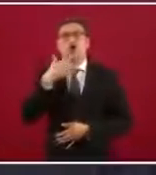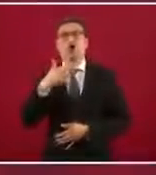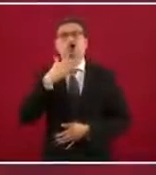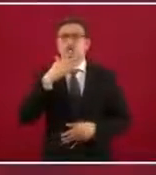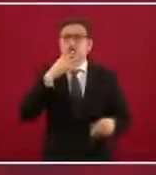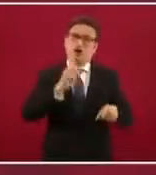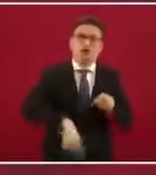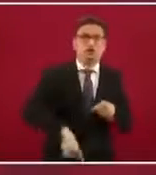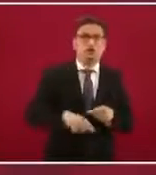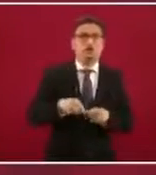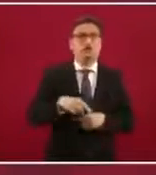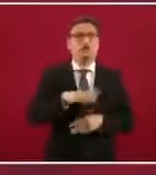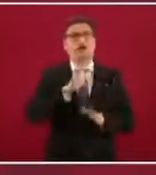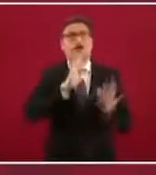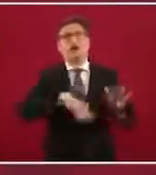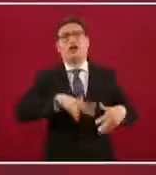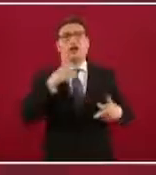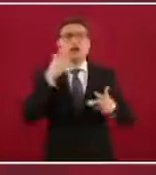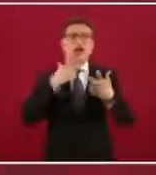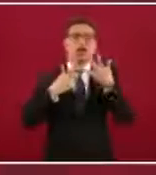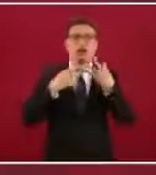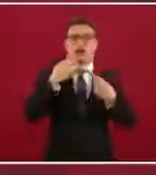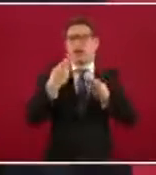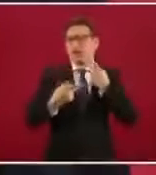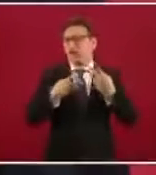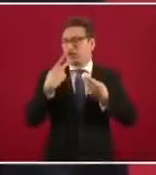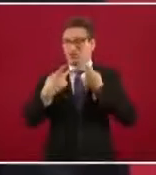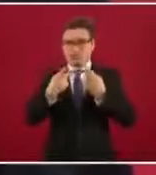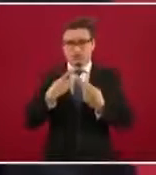discurso y que al llegar